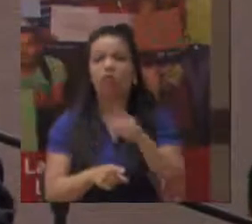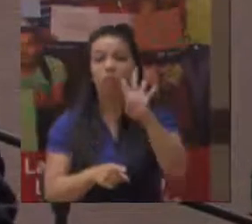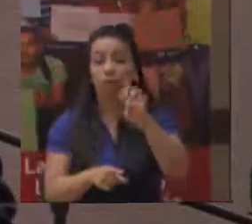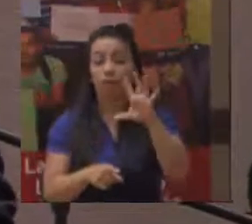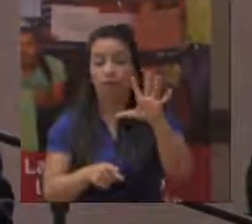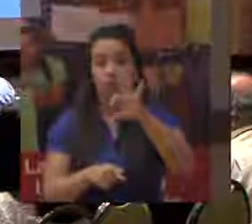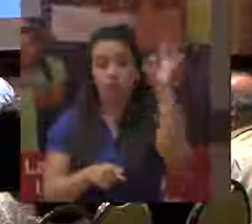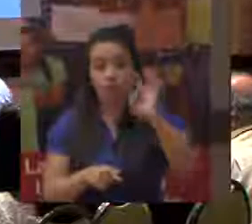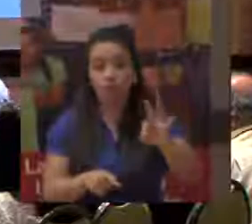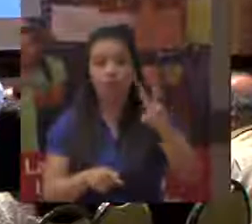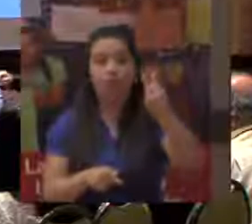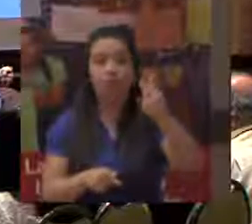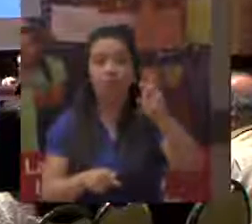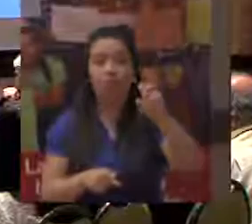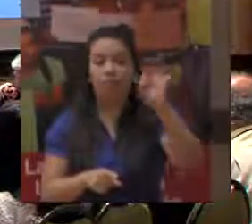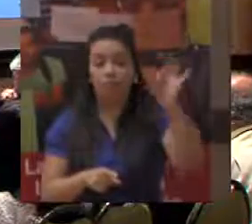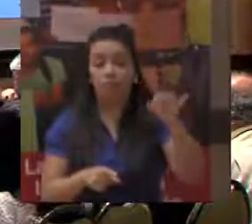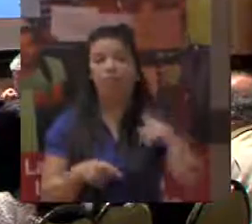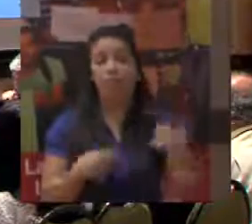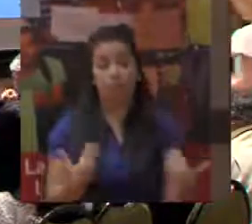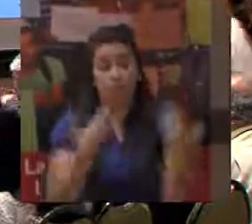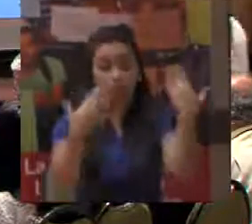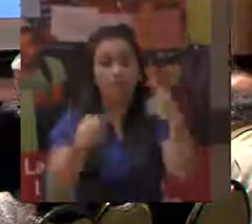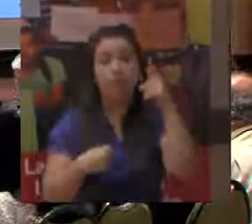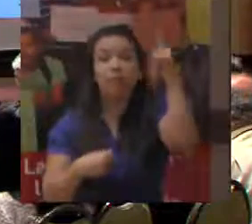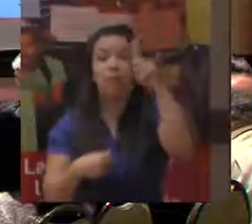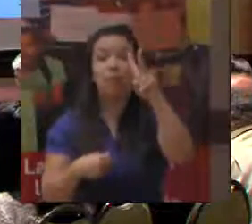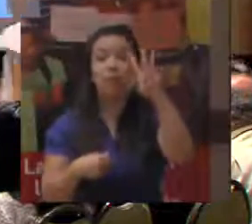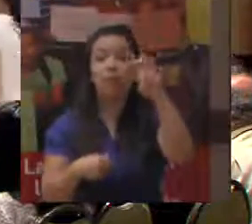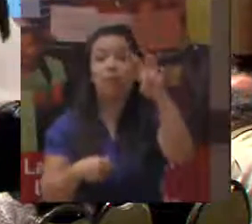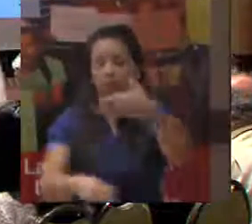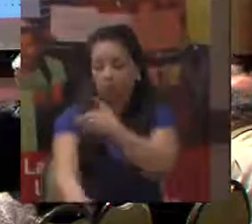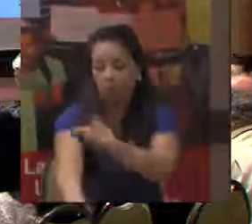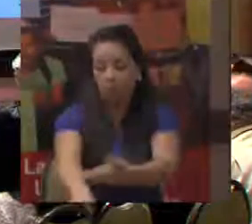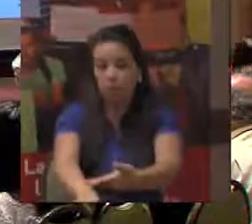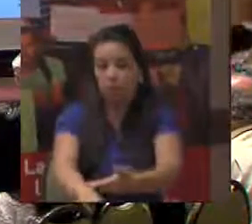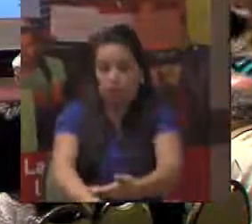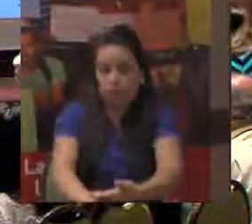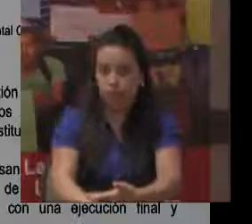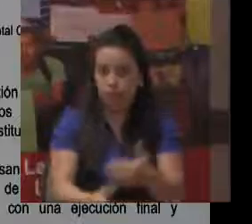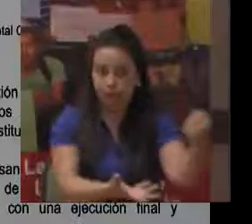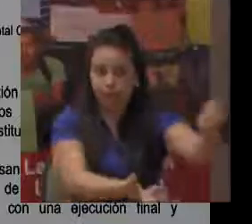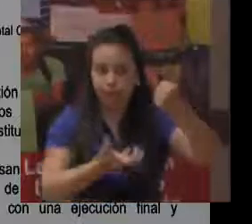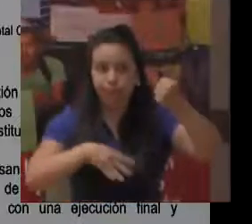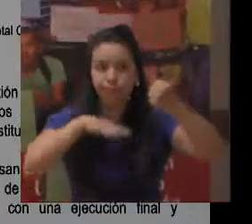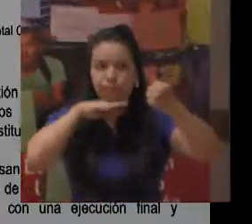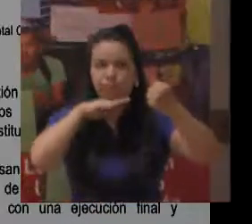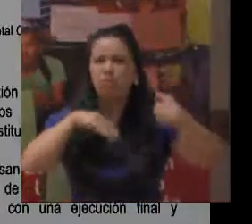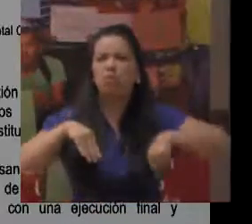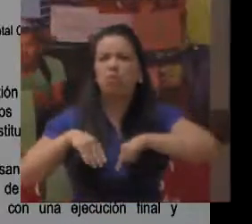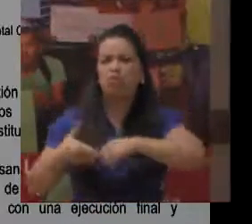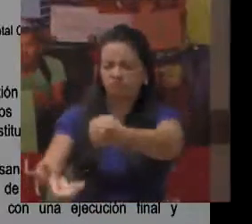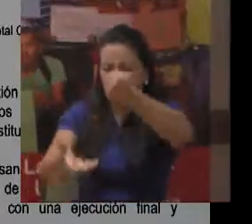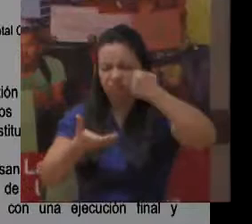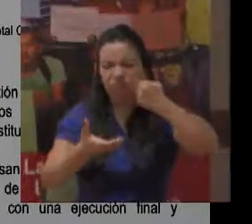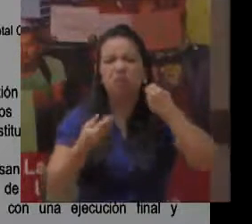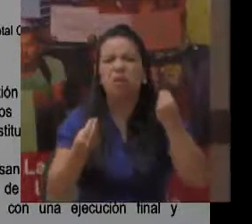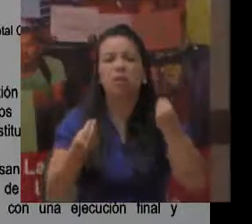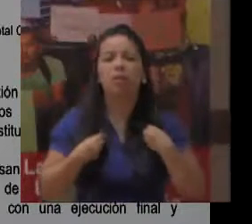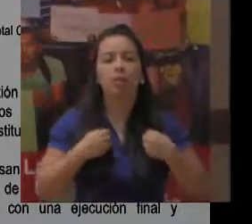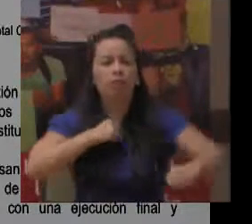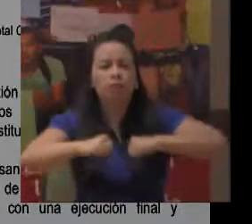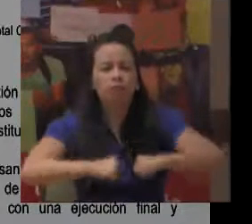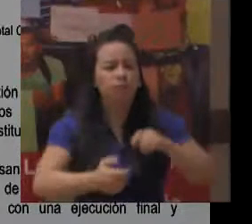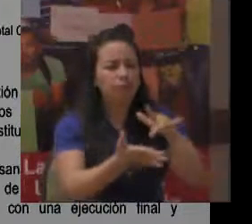95.77%, eso quiere decir 129 mil millones de pesos. Con esto, lo que hemos intentado es lograr una